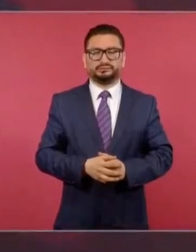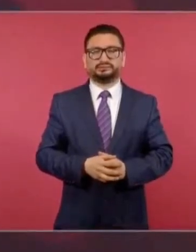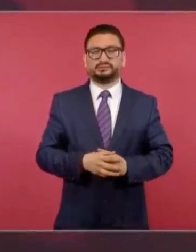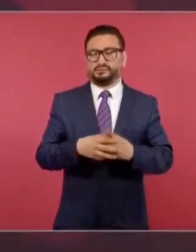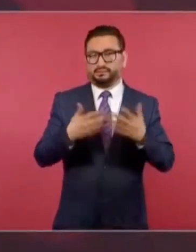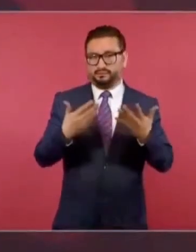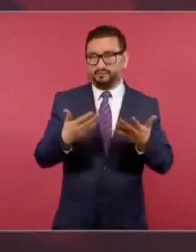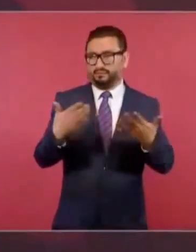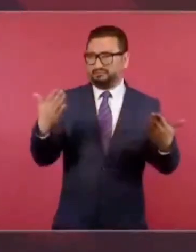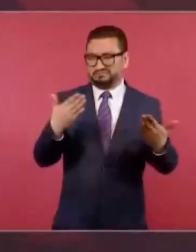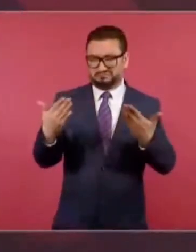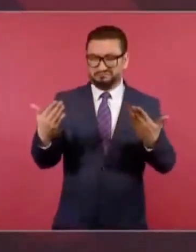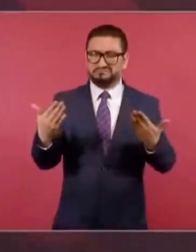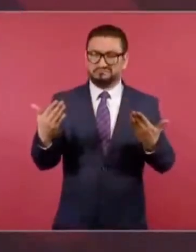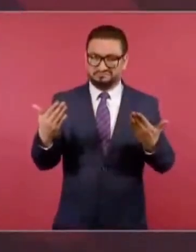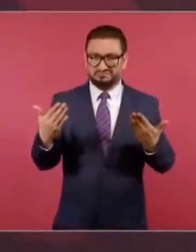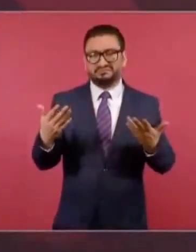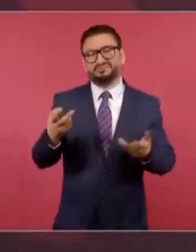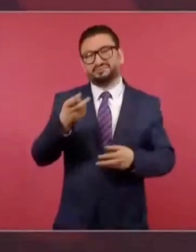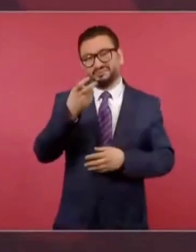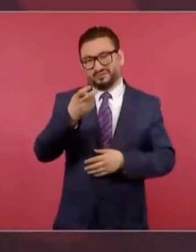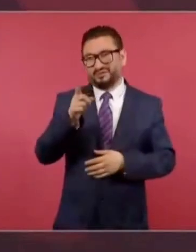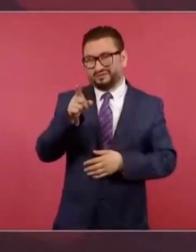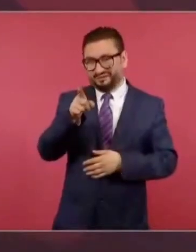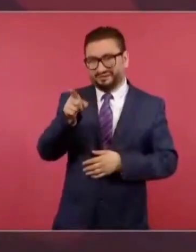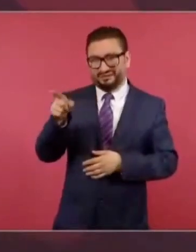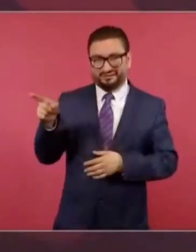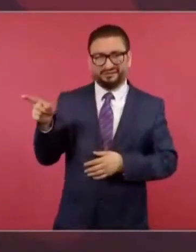Entonces, pues por eso a ellos,